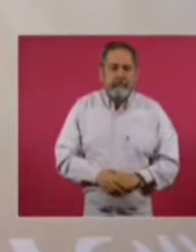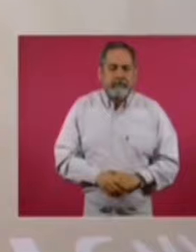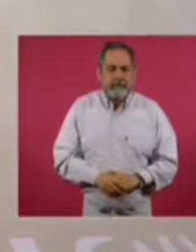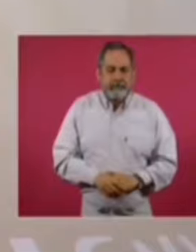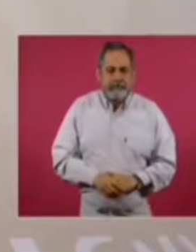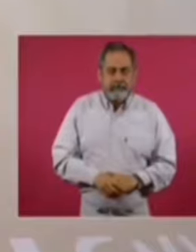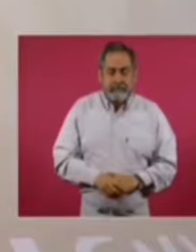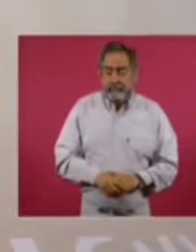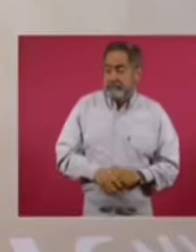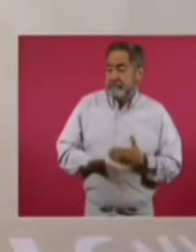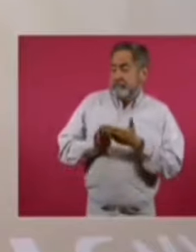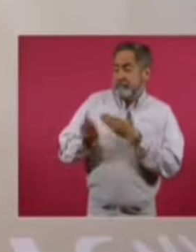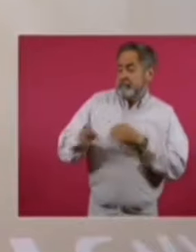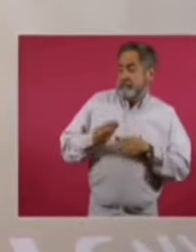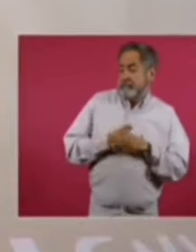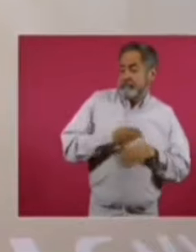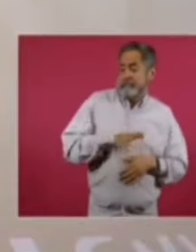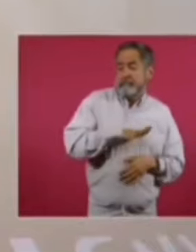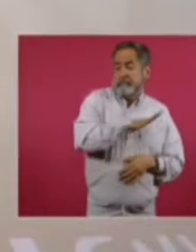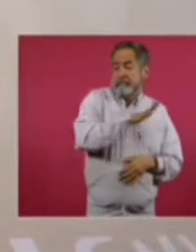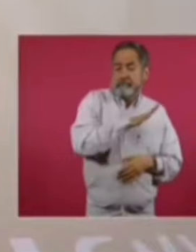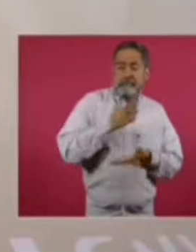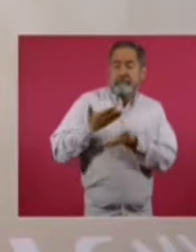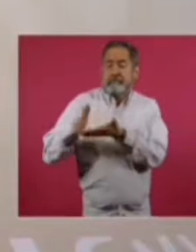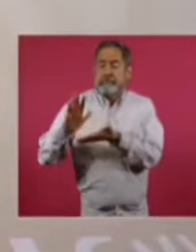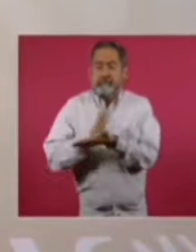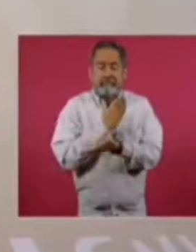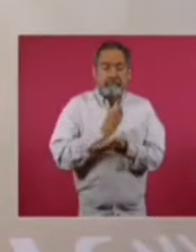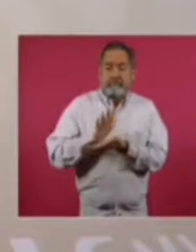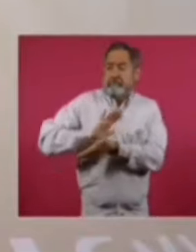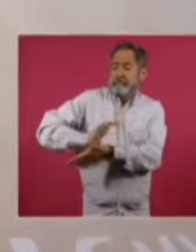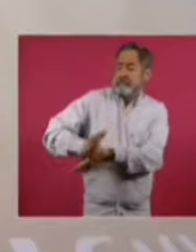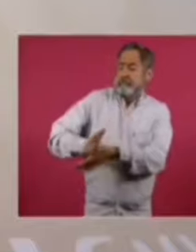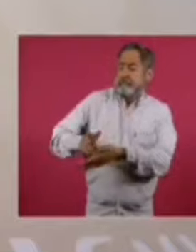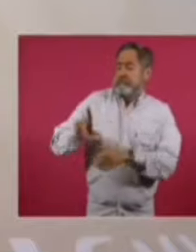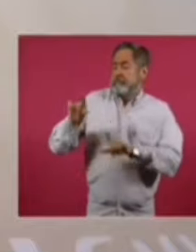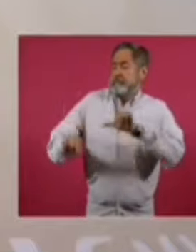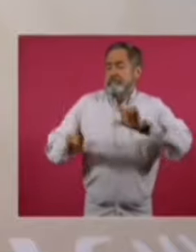¿Qué clasismo? ¿Qué racismo? ¿Qué discriminación?